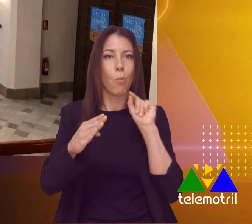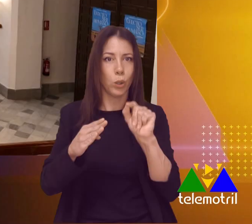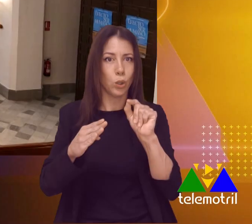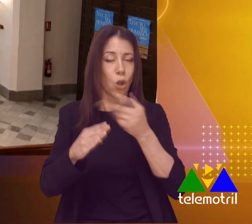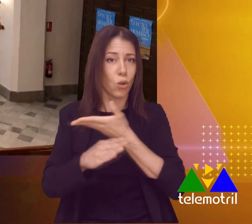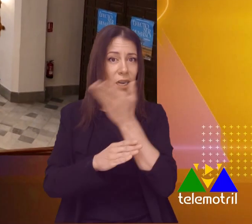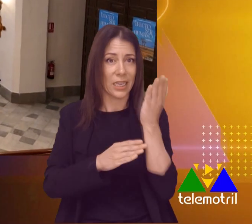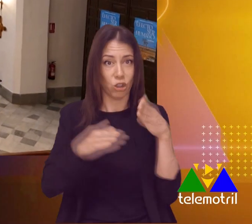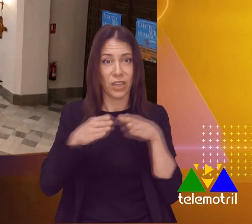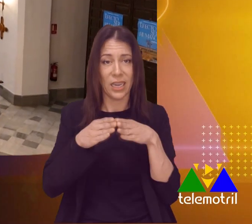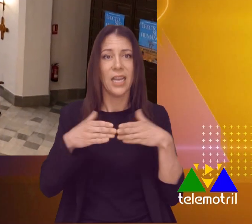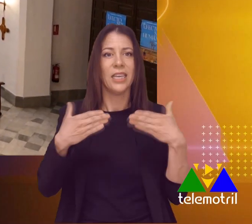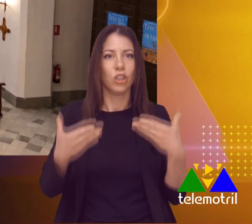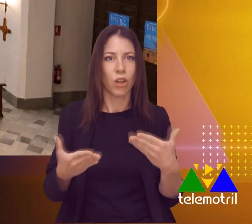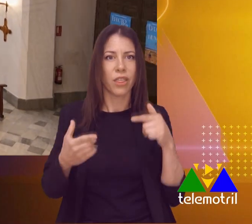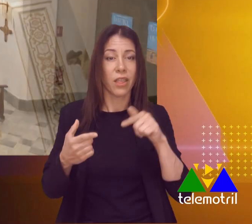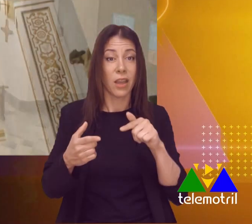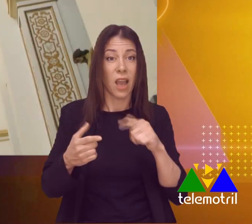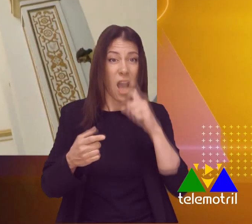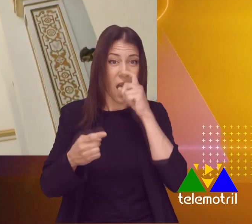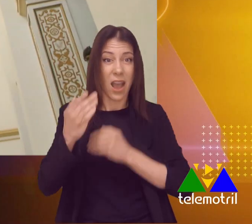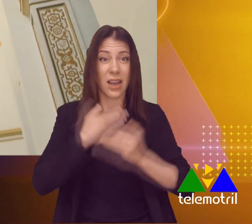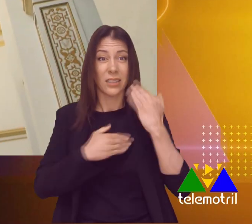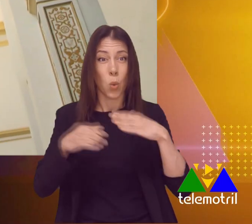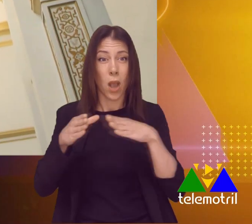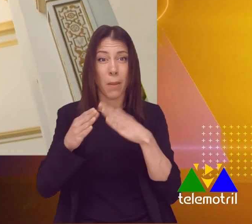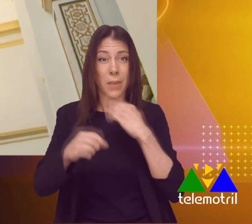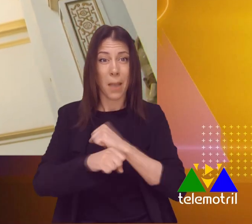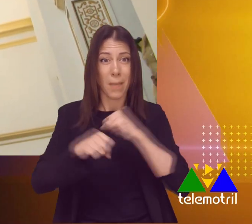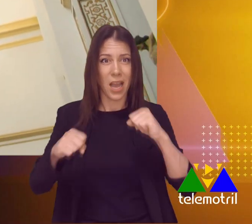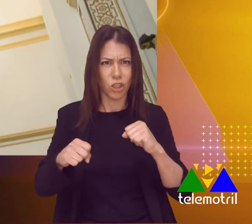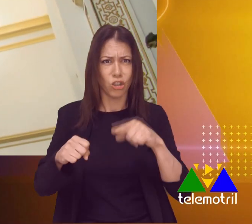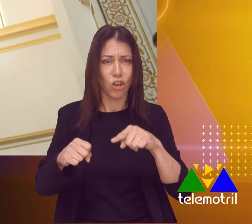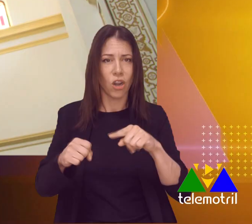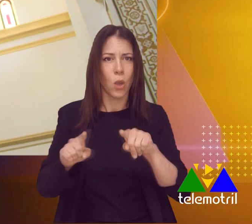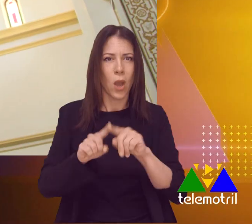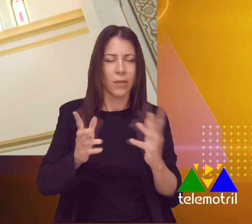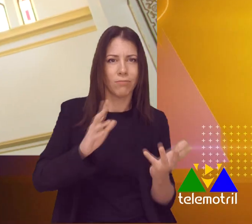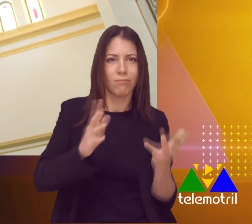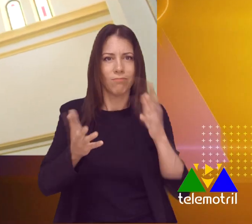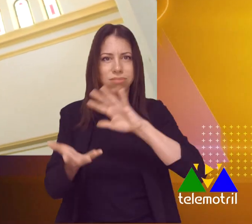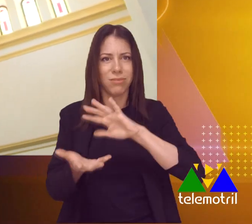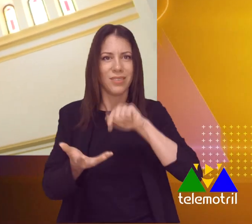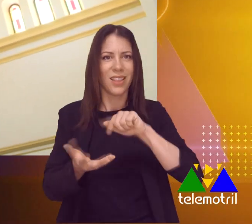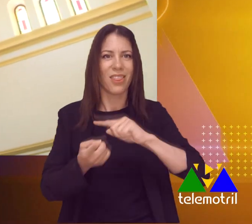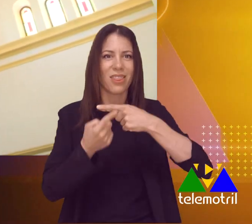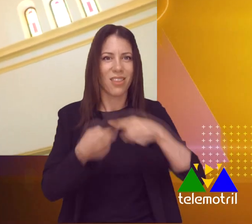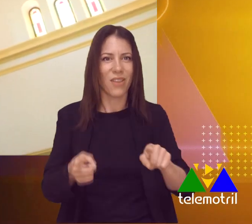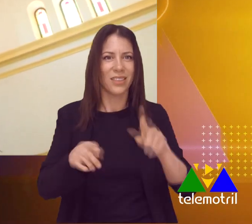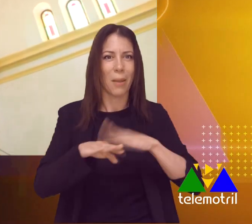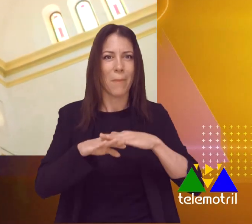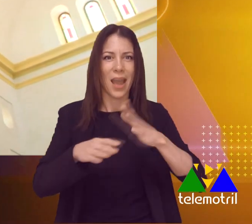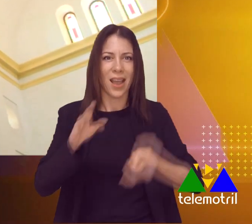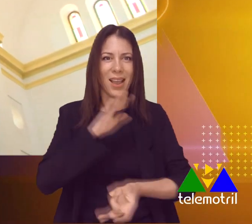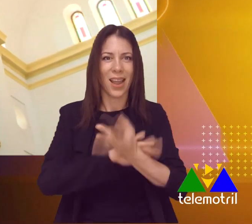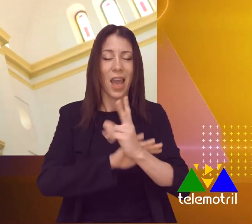y transforma la antigua capilla mayor, hace 2 arcos de medio punto con ese pilar en medio para